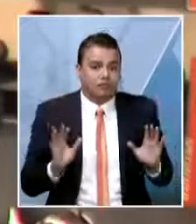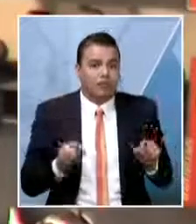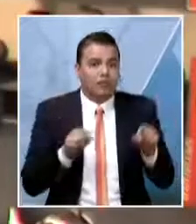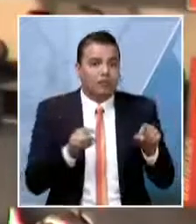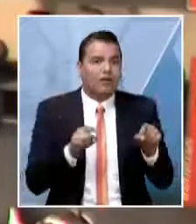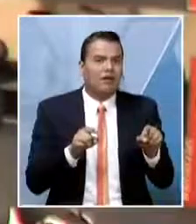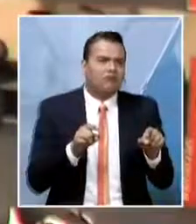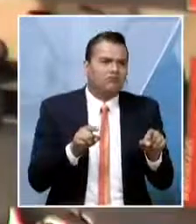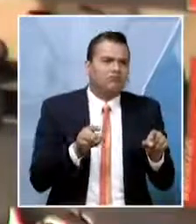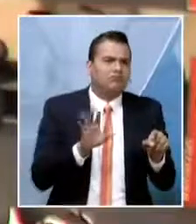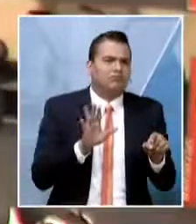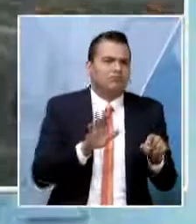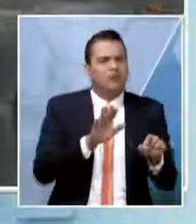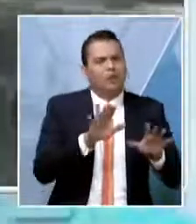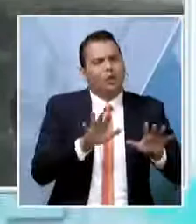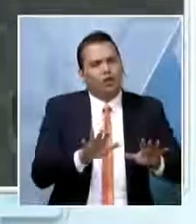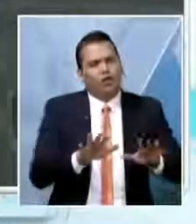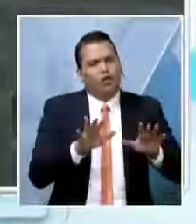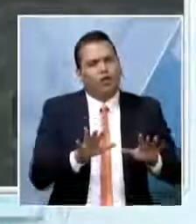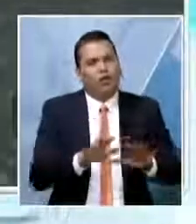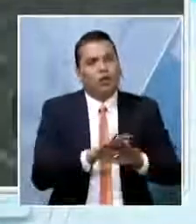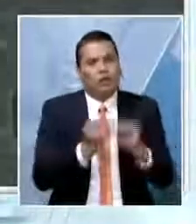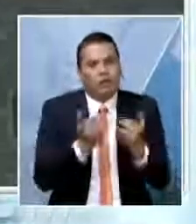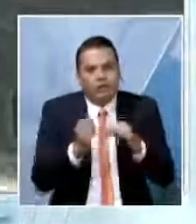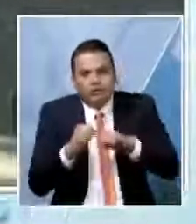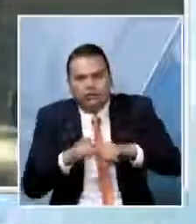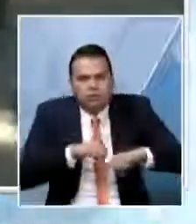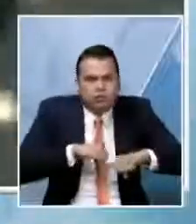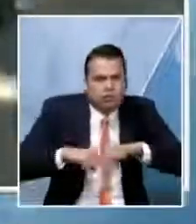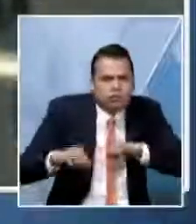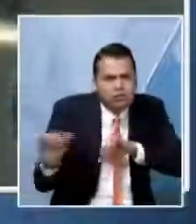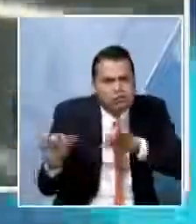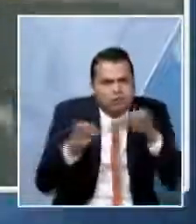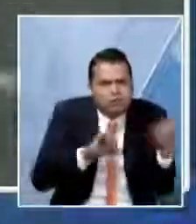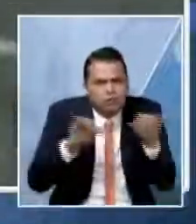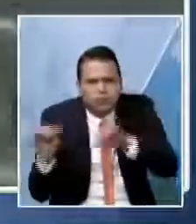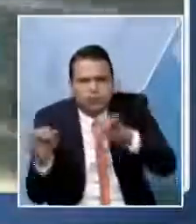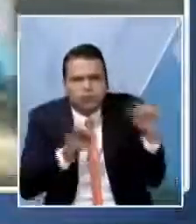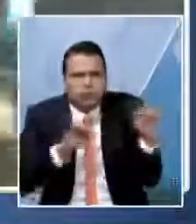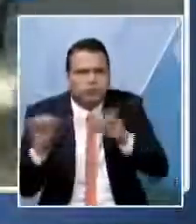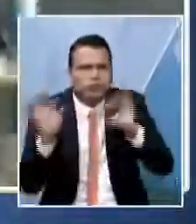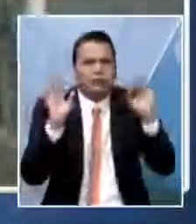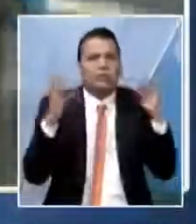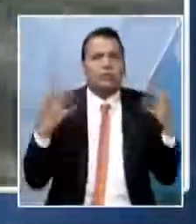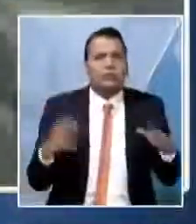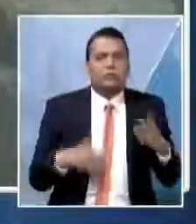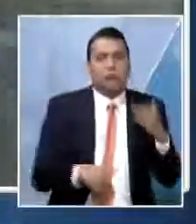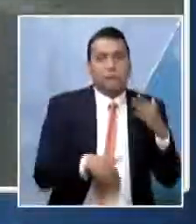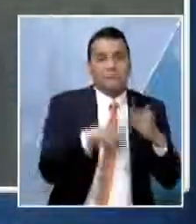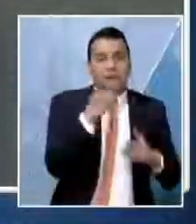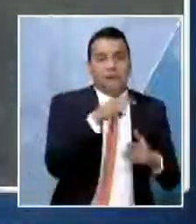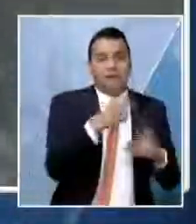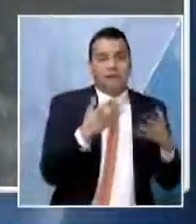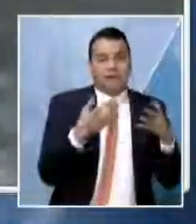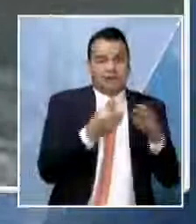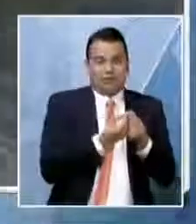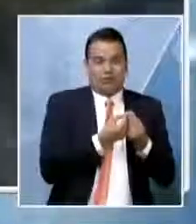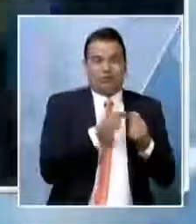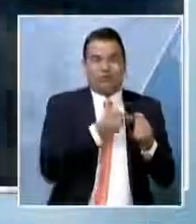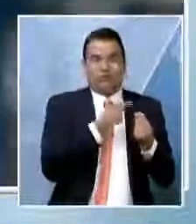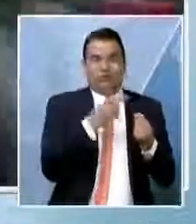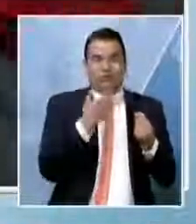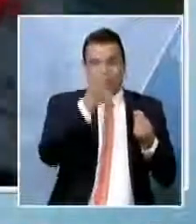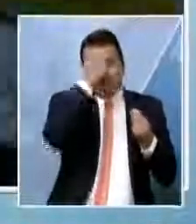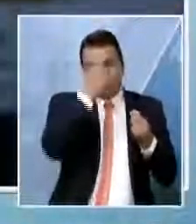un poco dormida la cosa, muy tranquila. Pero hoy hemos visto una emoción impresionante. Hoy hemos visto desde la salida cómo el equipo del Bora ha roto